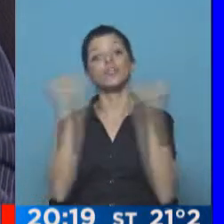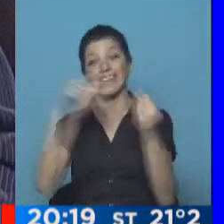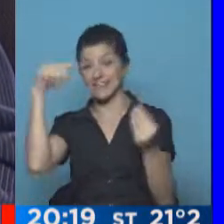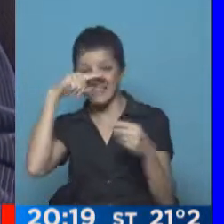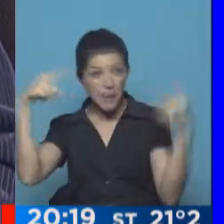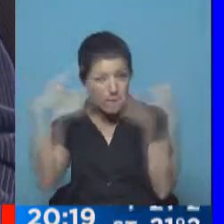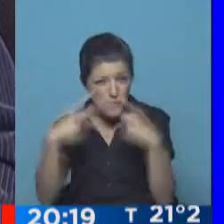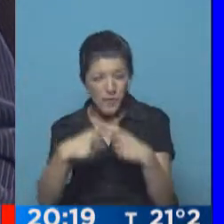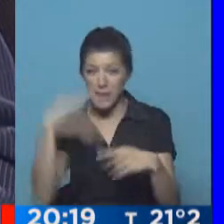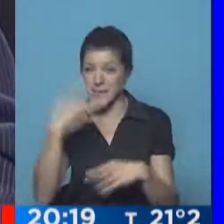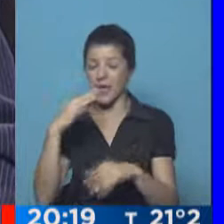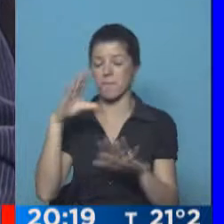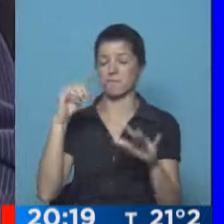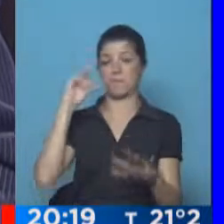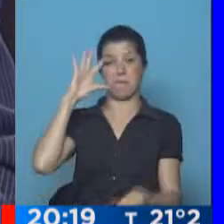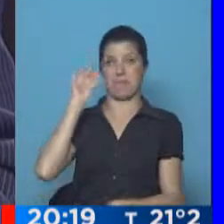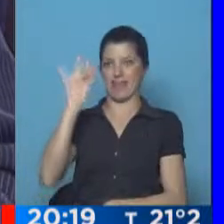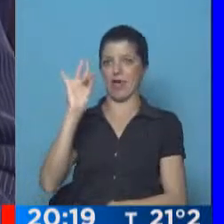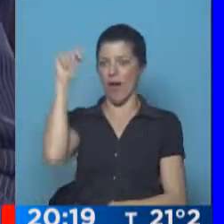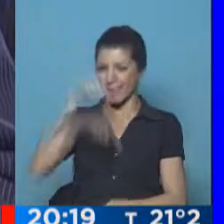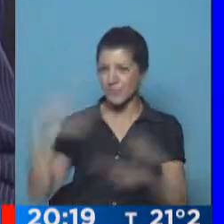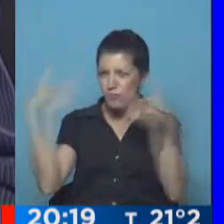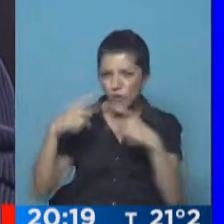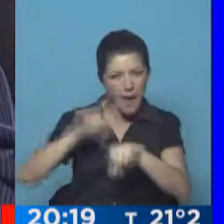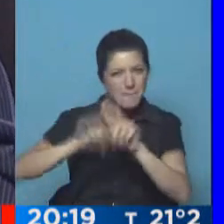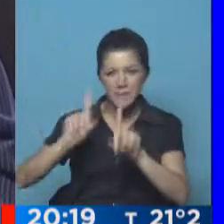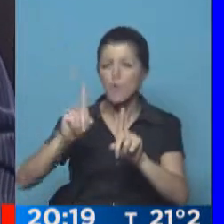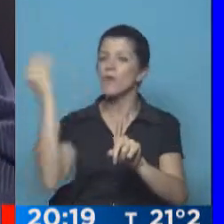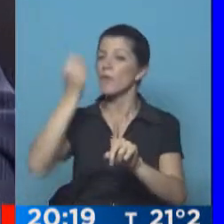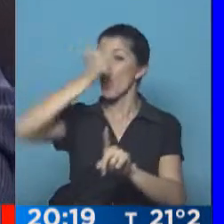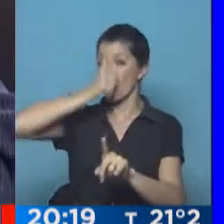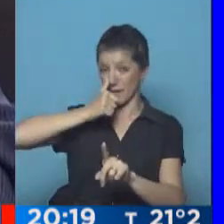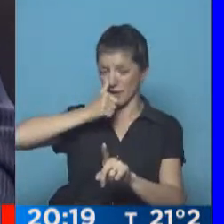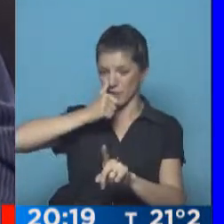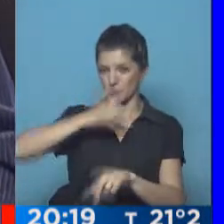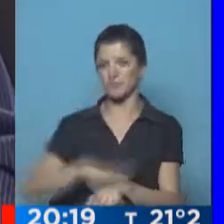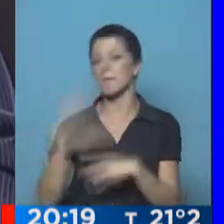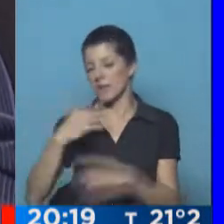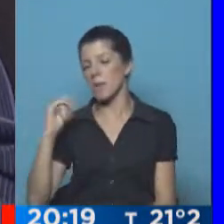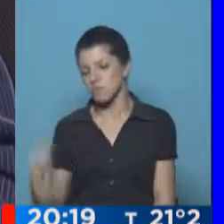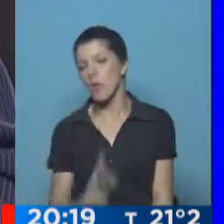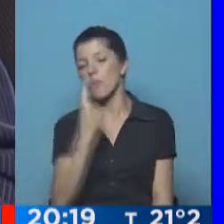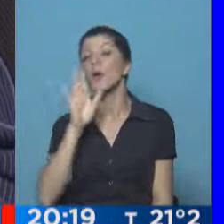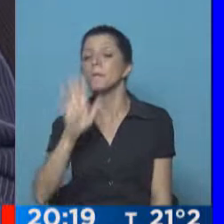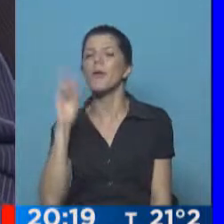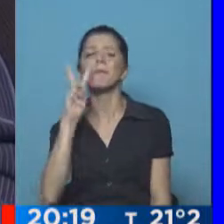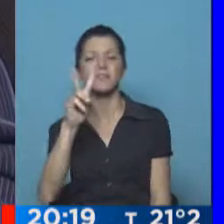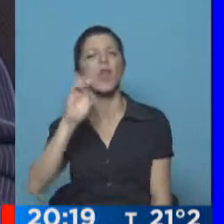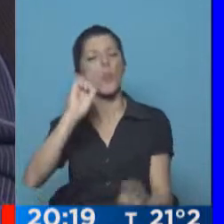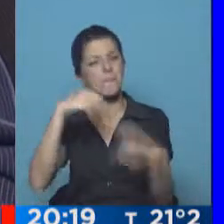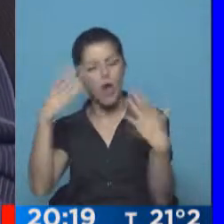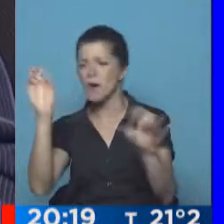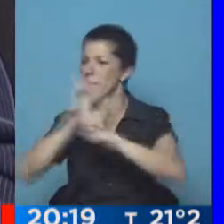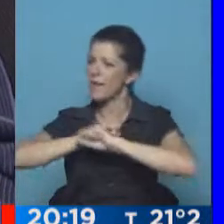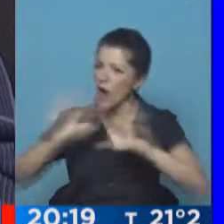realmente históricos encuentros, todos coincidiendo en el mismo fin de semana, realmente único. Pero vamos a ver lo mejor, lo